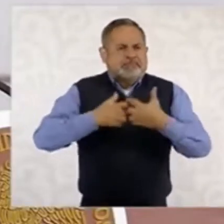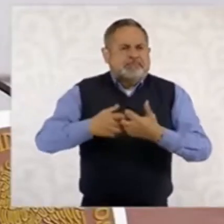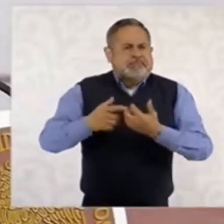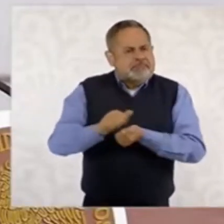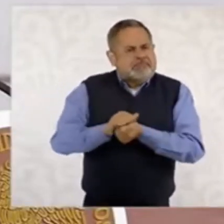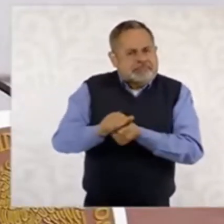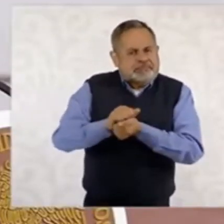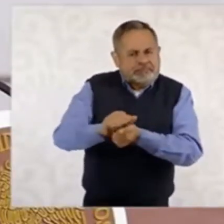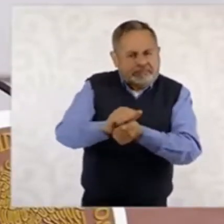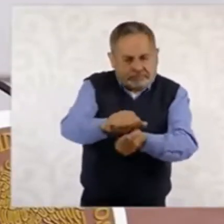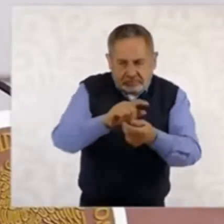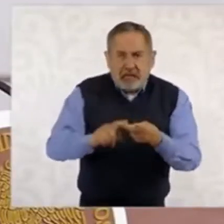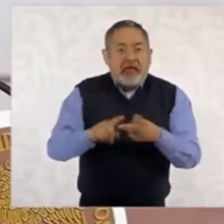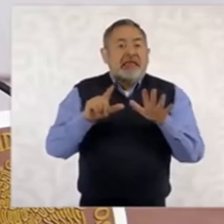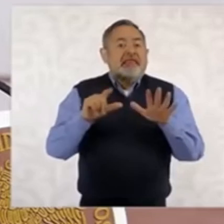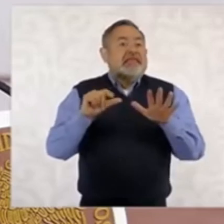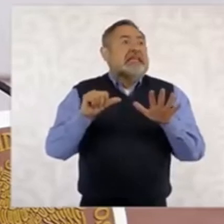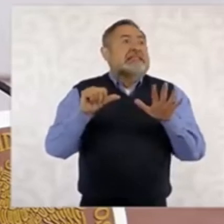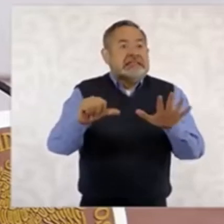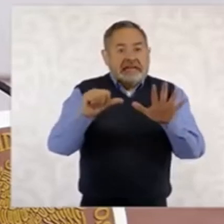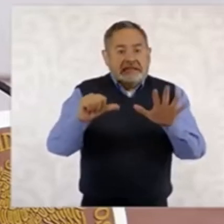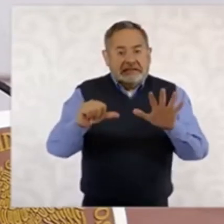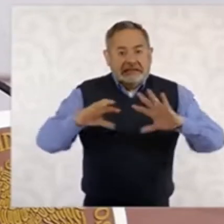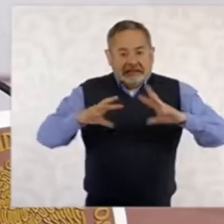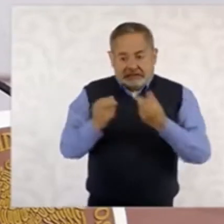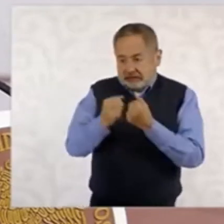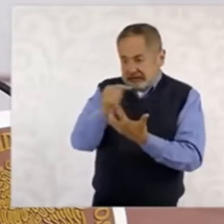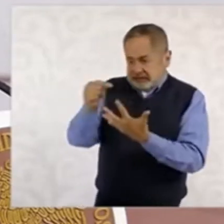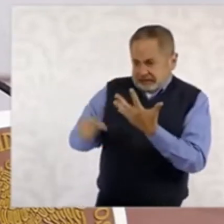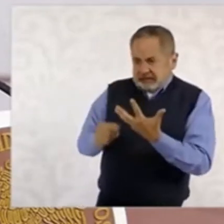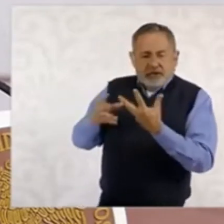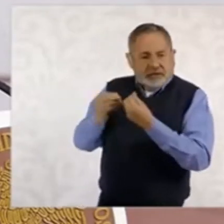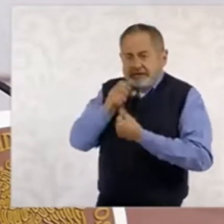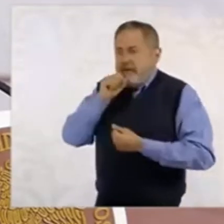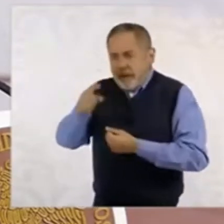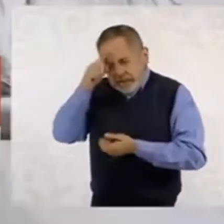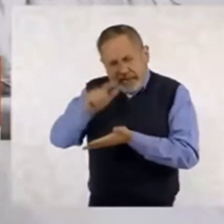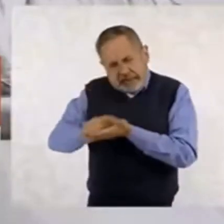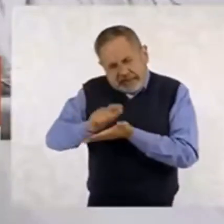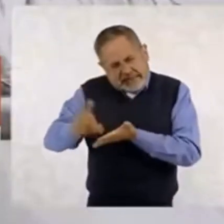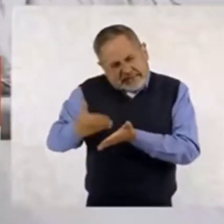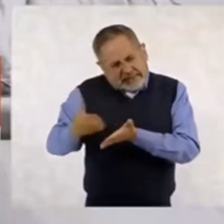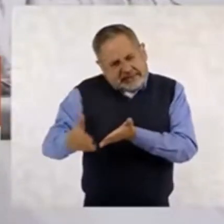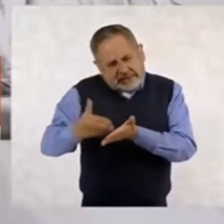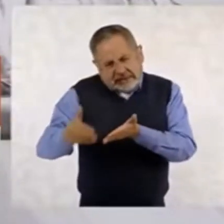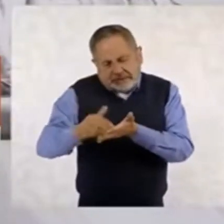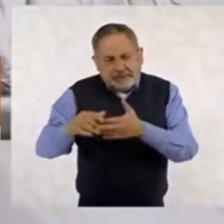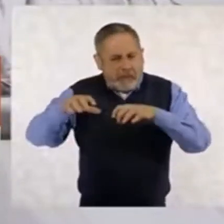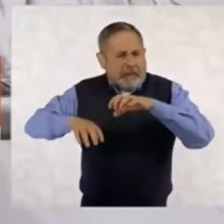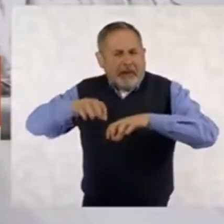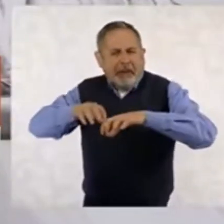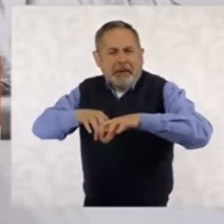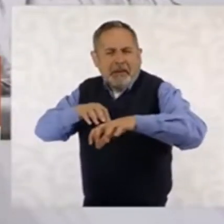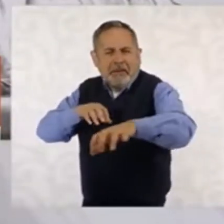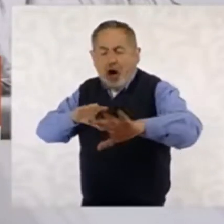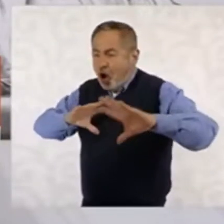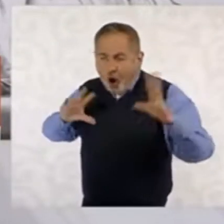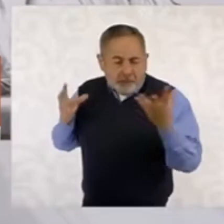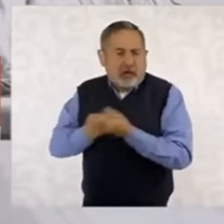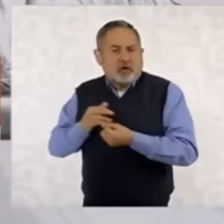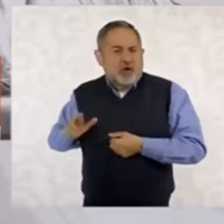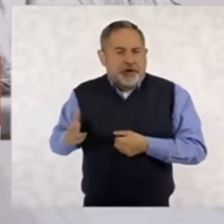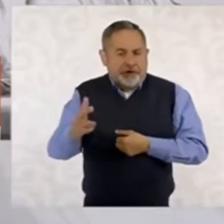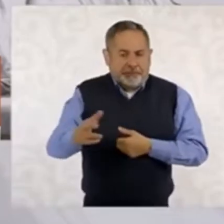de desinfección y adecuaciones en 4 potabilizadoras en operación. En materia de salud, el IMSS